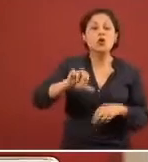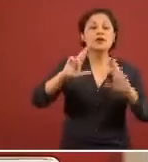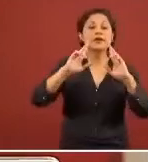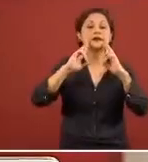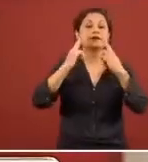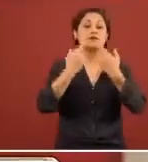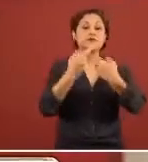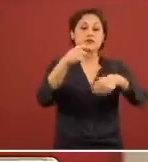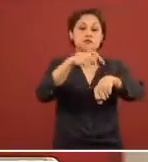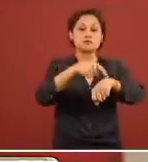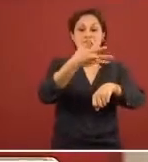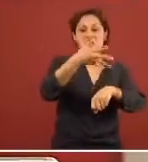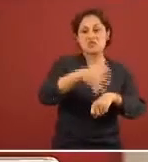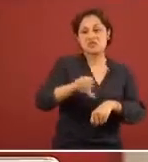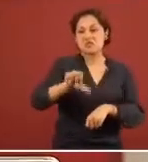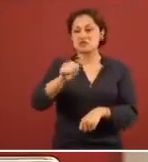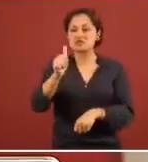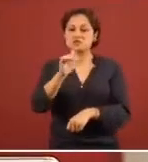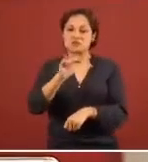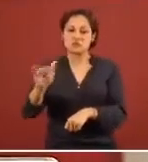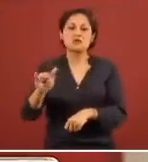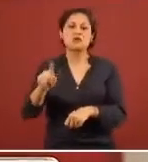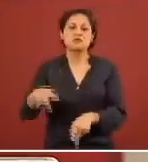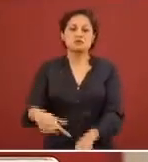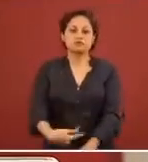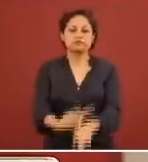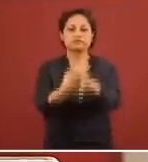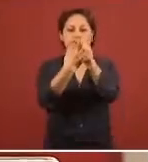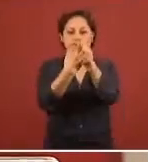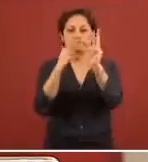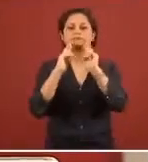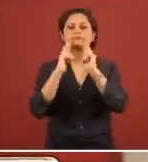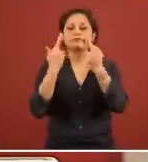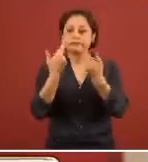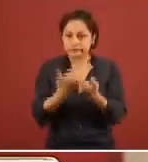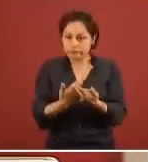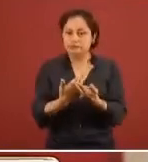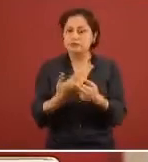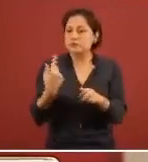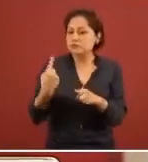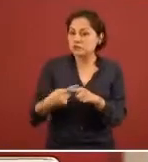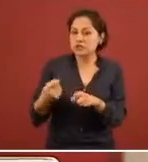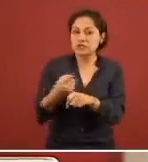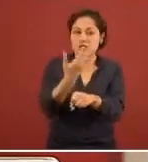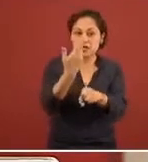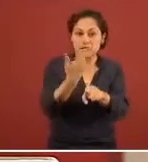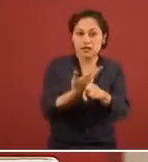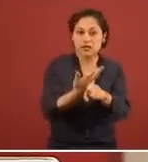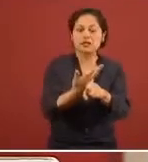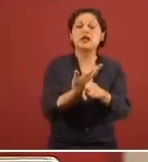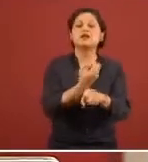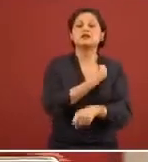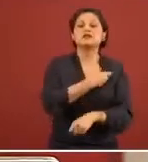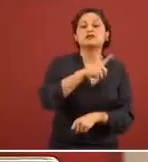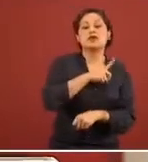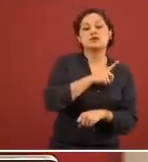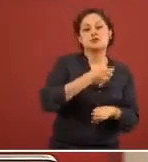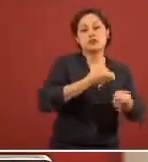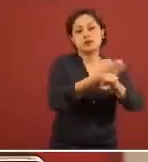esta reunión por vía virtual con los secretarios y secretarias de salud de los